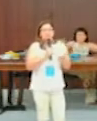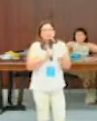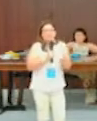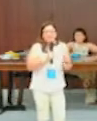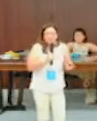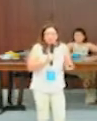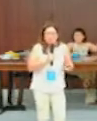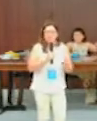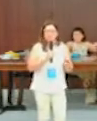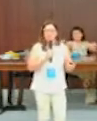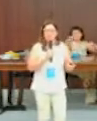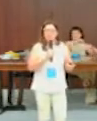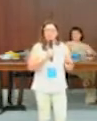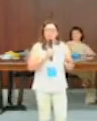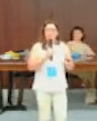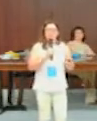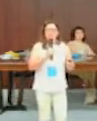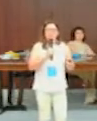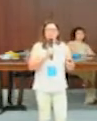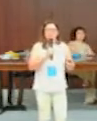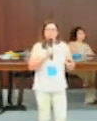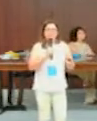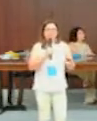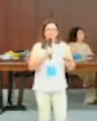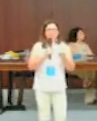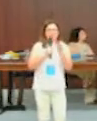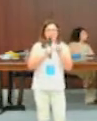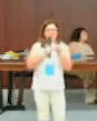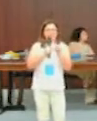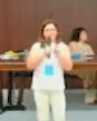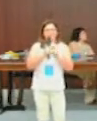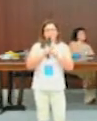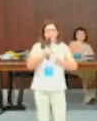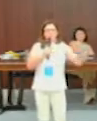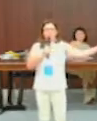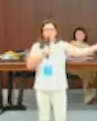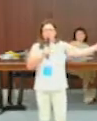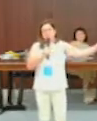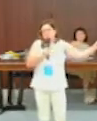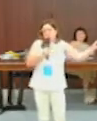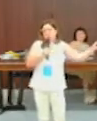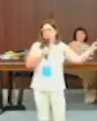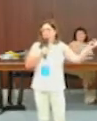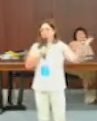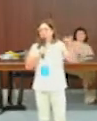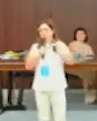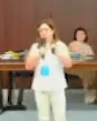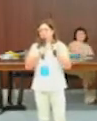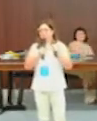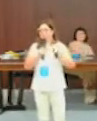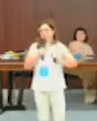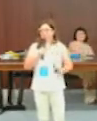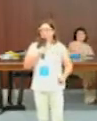acto humano ser cordial. Pero la secretaria parece que están preparadas para espantar personas. No sé si a ustedes les